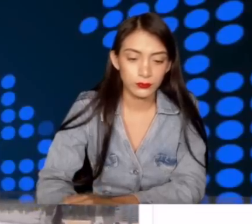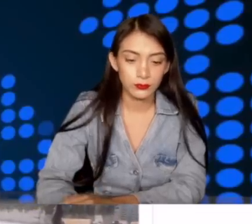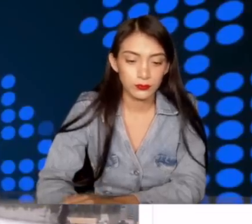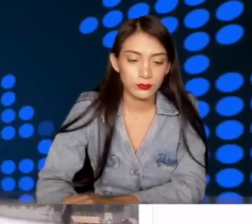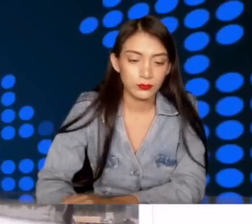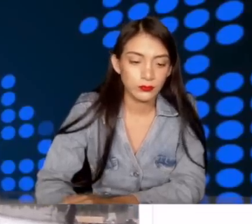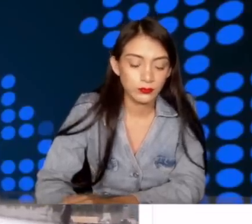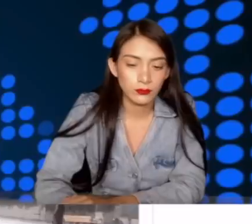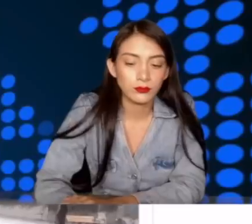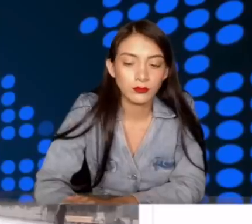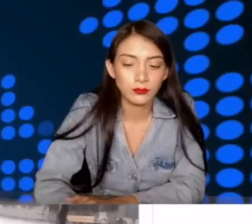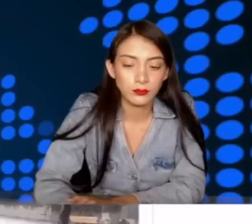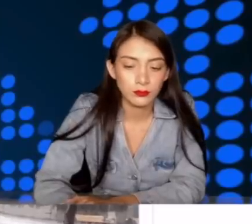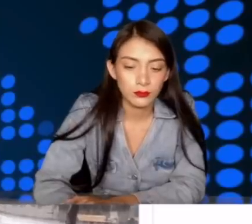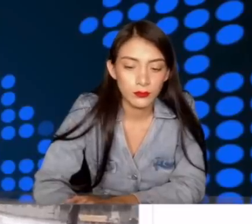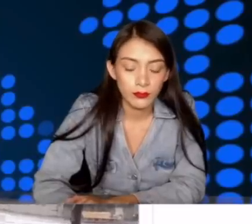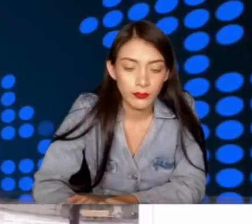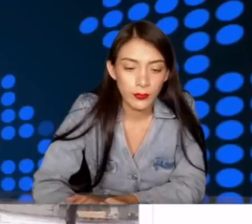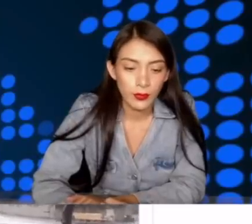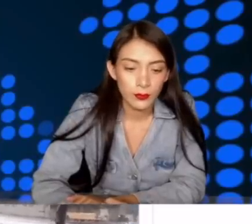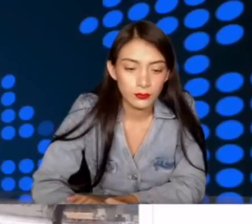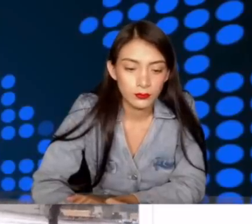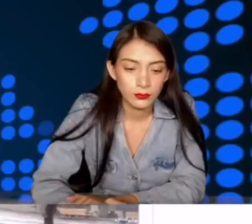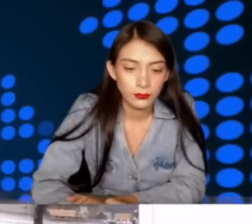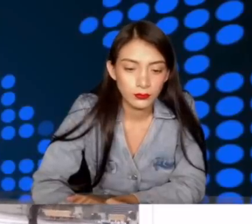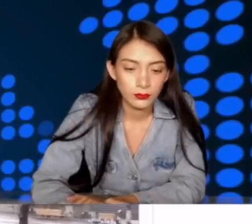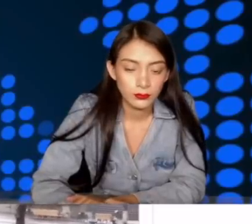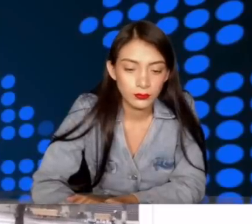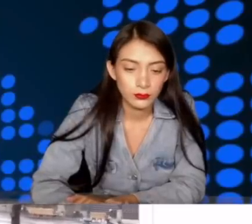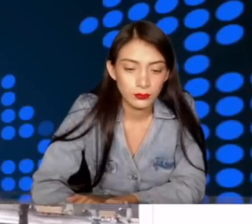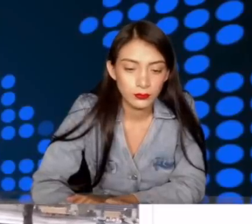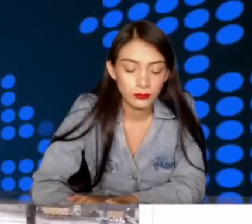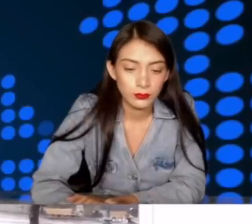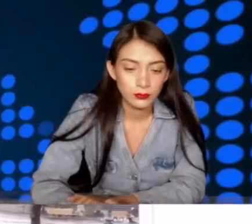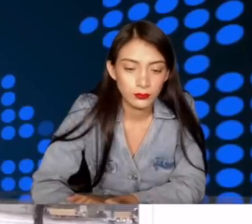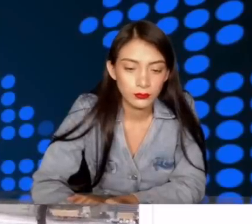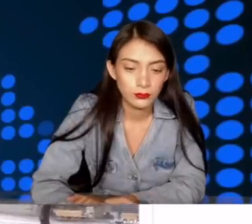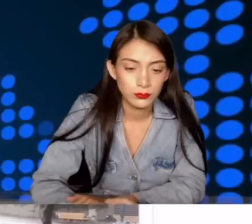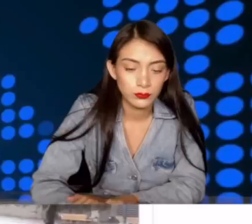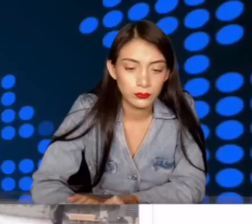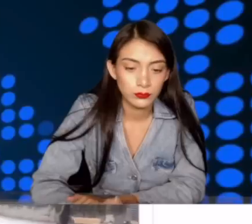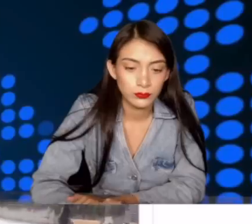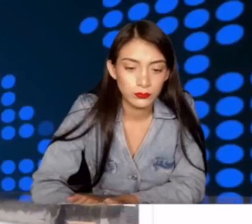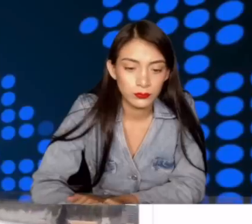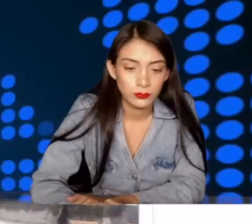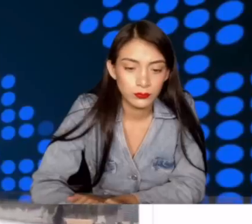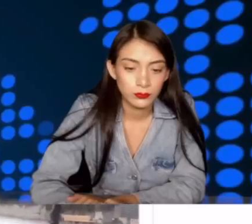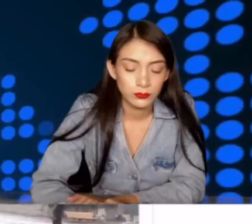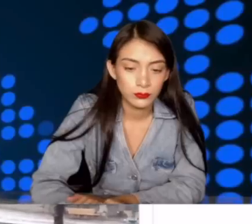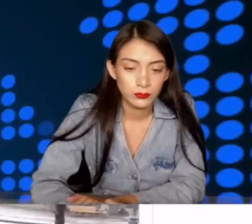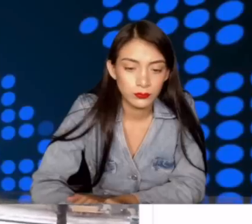Pensemos que esa escalada vino en los días recientes, donde fueron incendiadas casas de gobernadores, incluso de la misma hermana de Evo, y